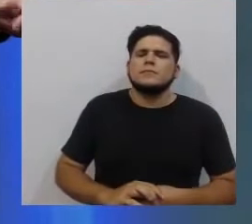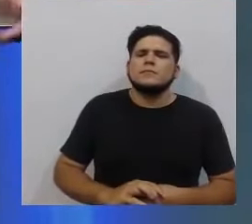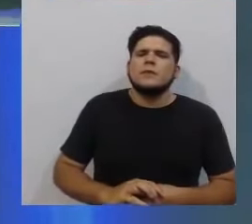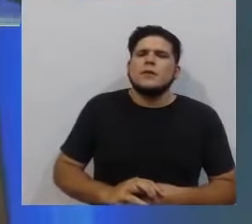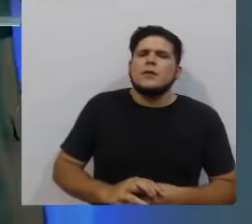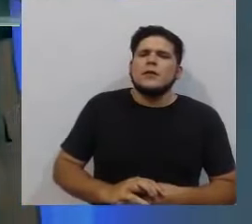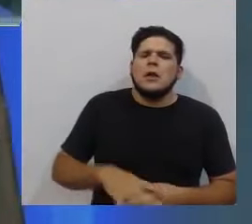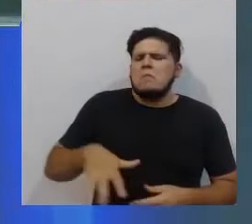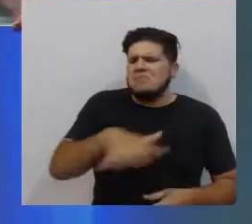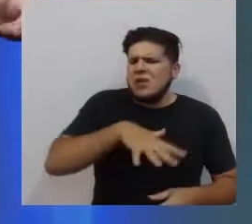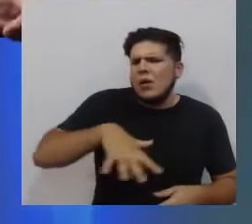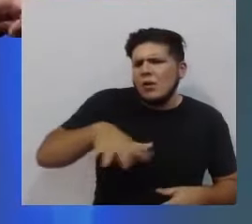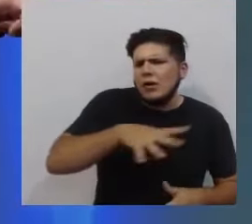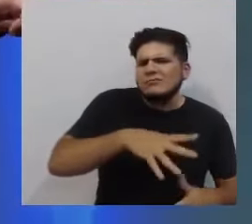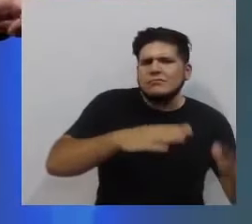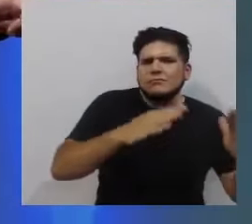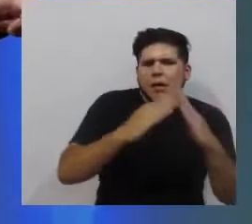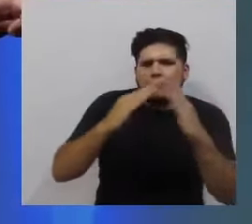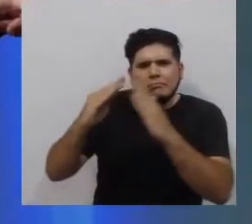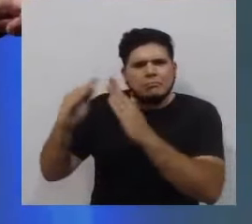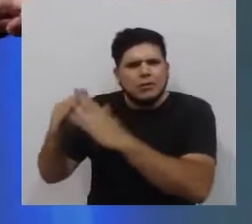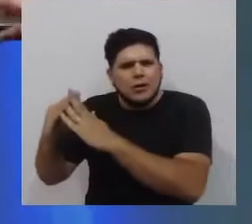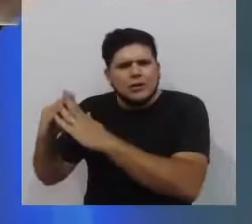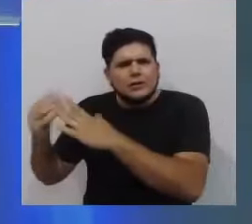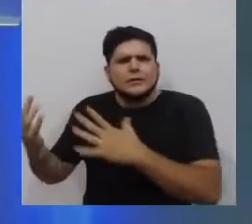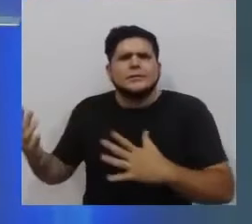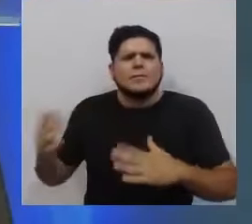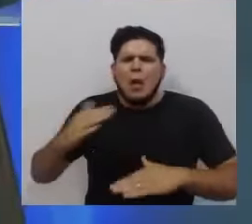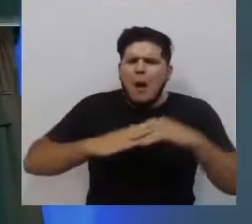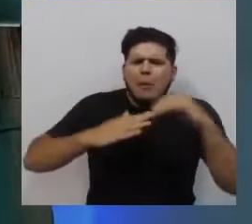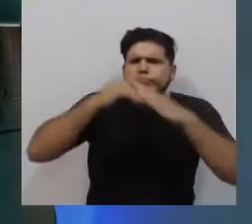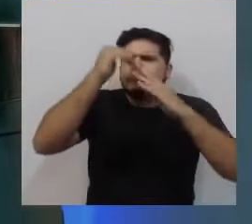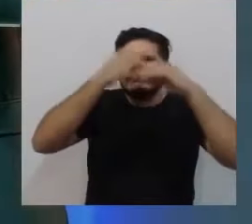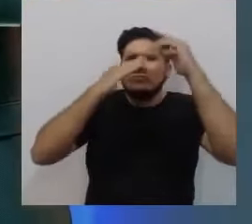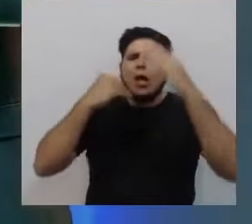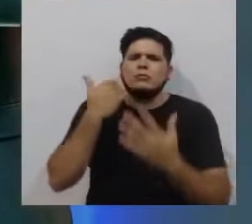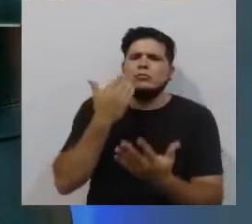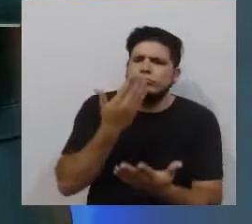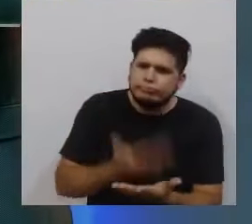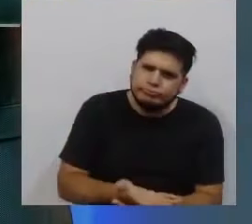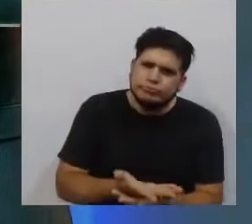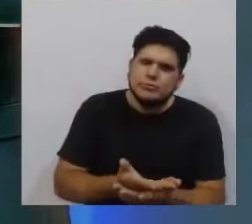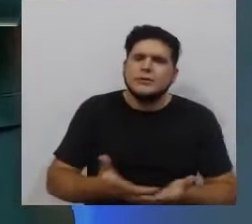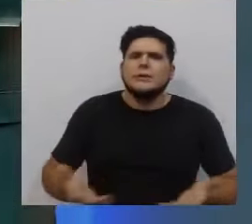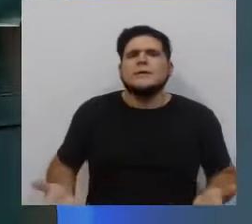puertas quemadas muros destruidos y los invita yo antes su